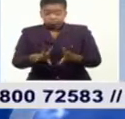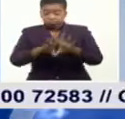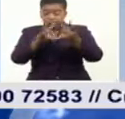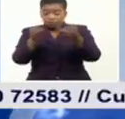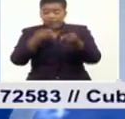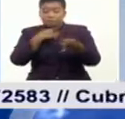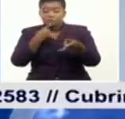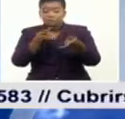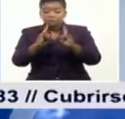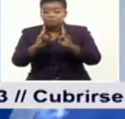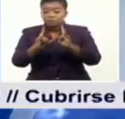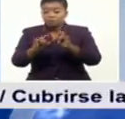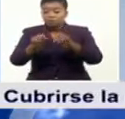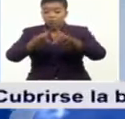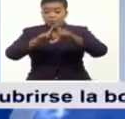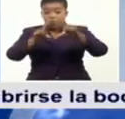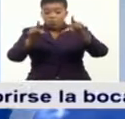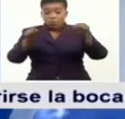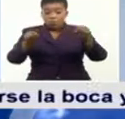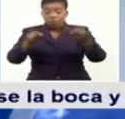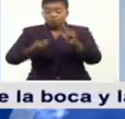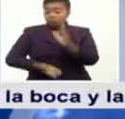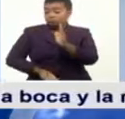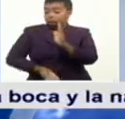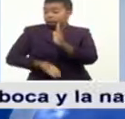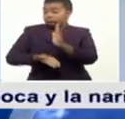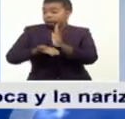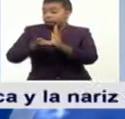fallecidos en Cuba se incremente a